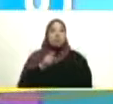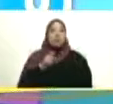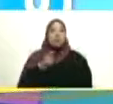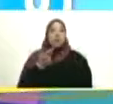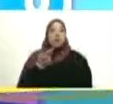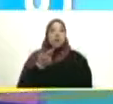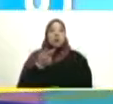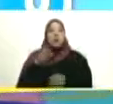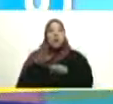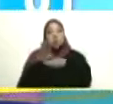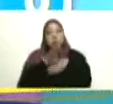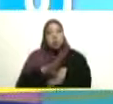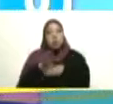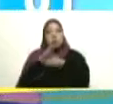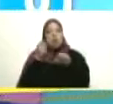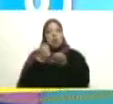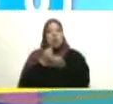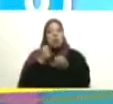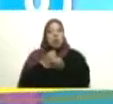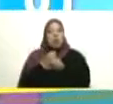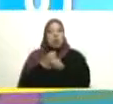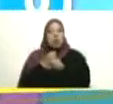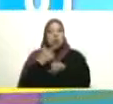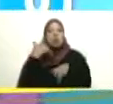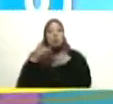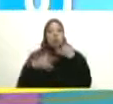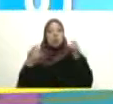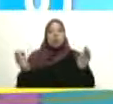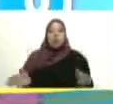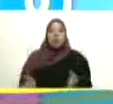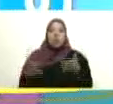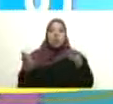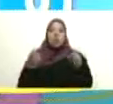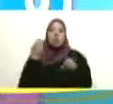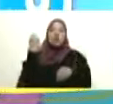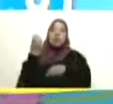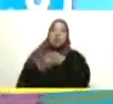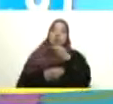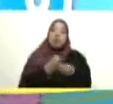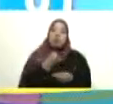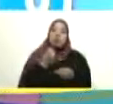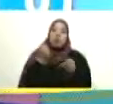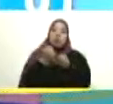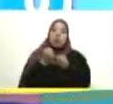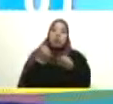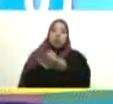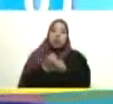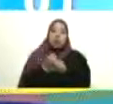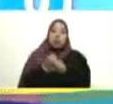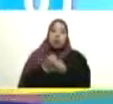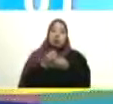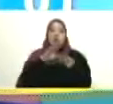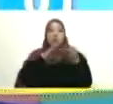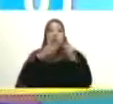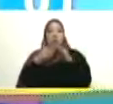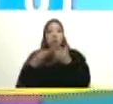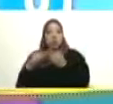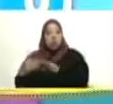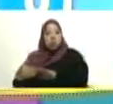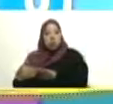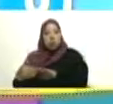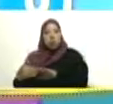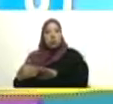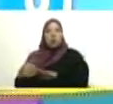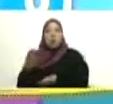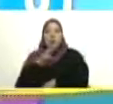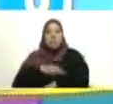el mantenimiento de los urbanismos, que promueve la creación de las brigadas de mantenimiento comunitario en los urbanismos de la